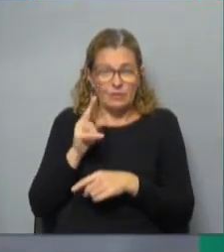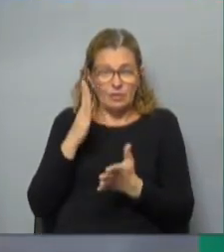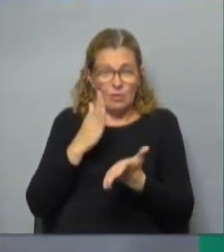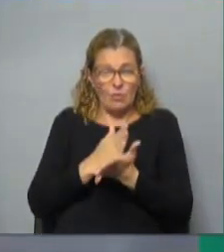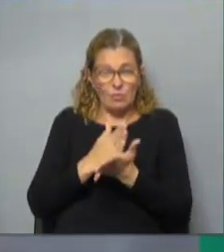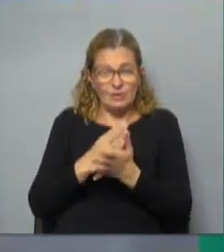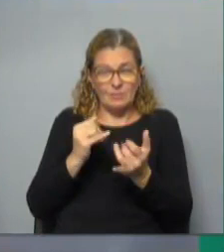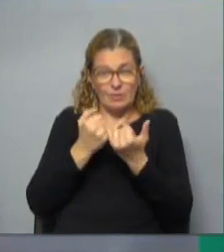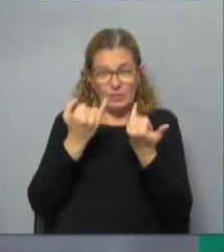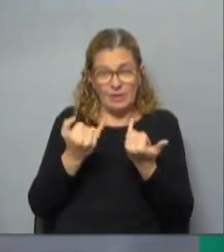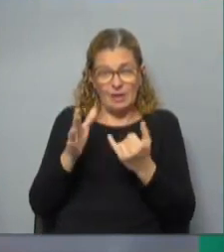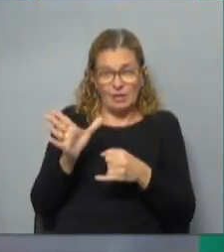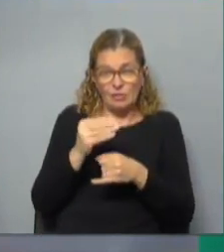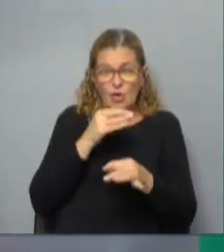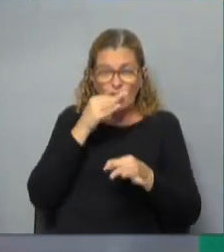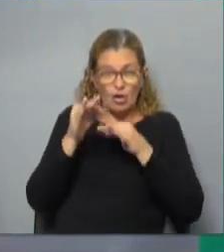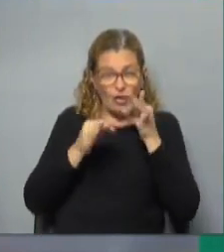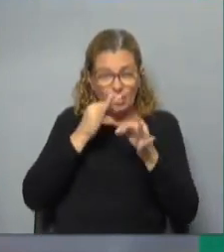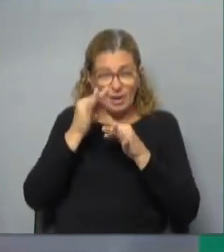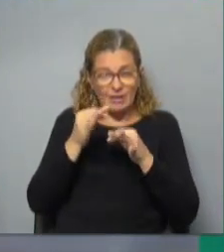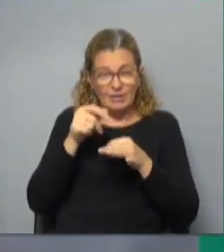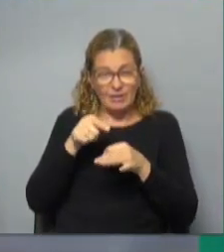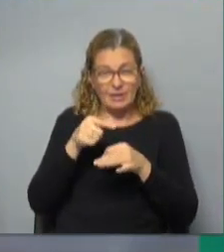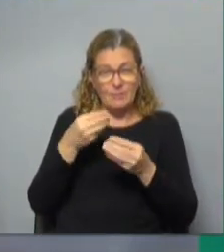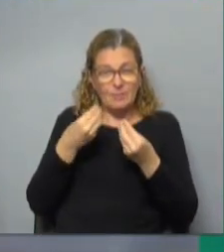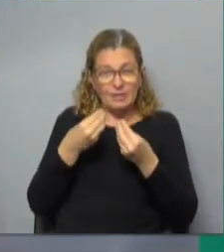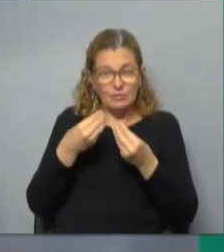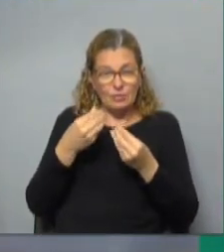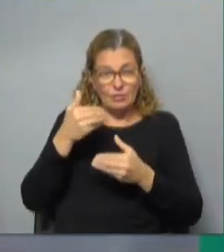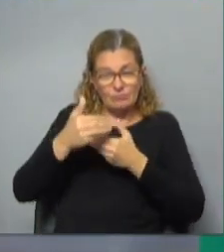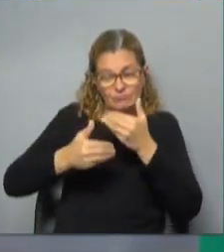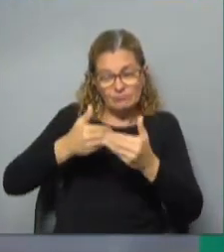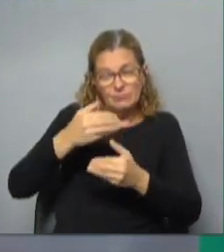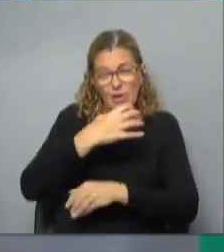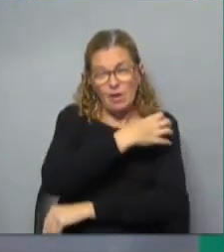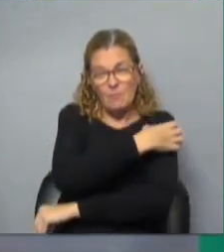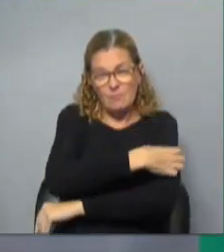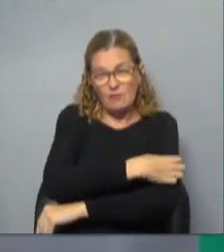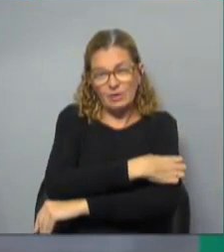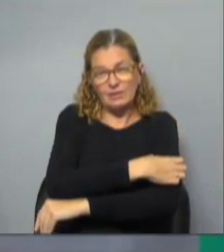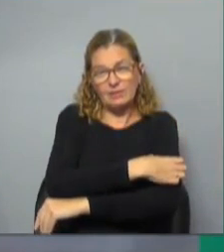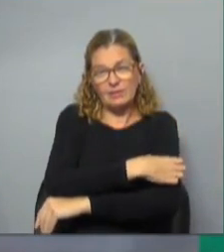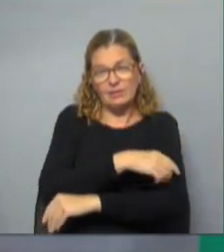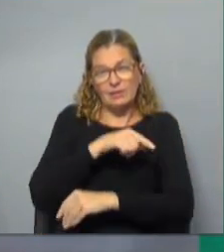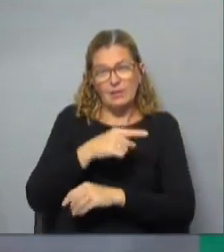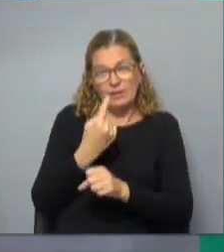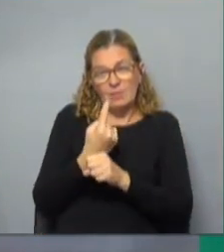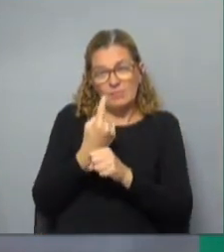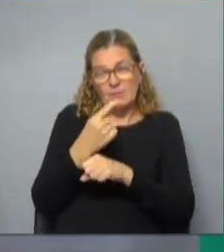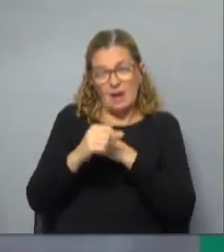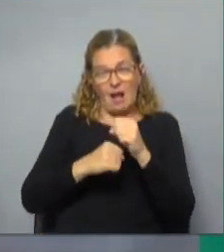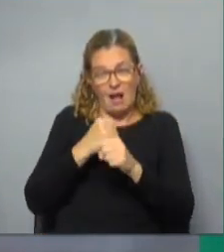días es que todos los relatos con respecto a que fue pasando con la pobreza tanto en el primer año